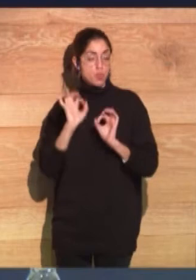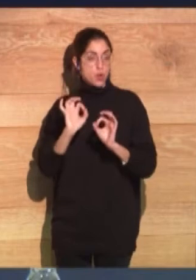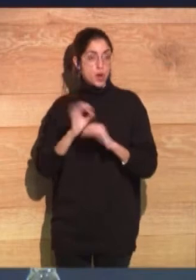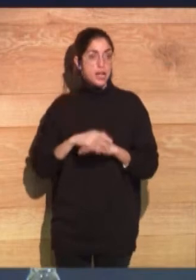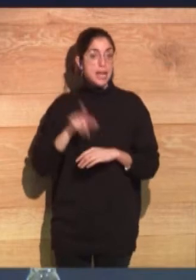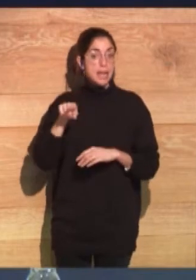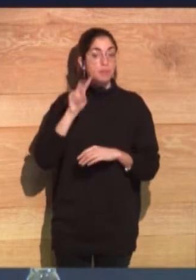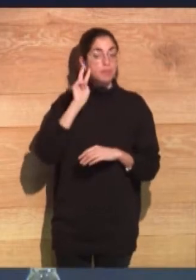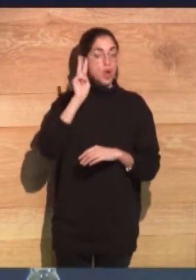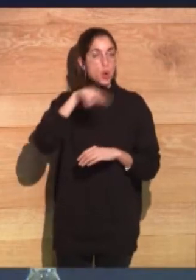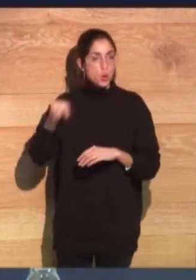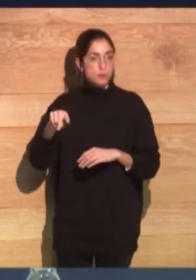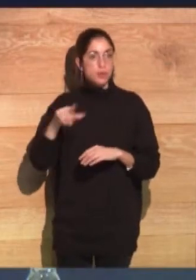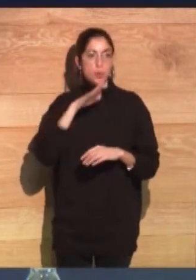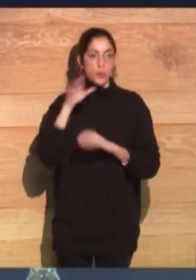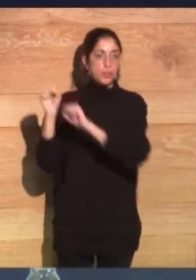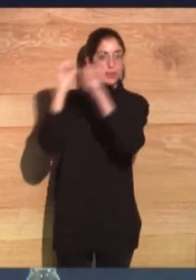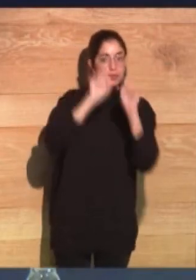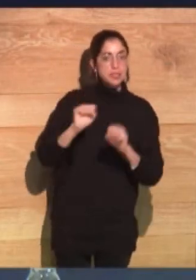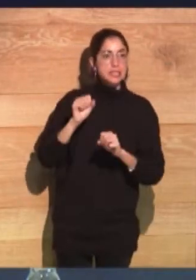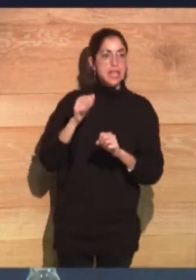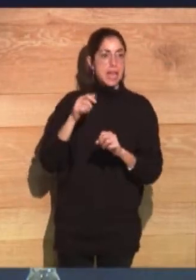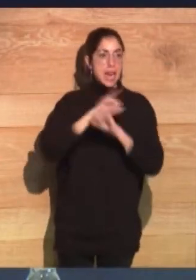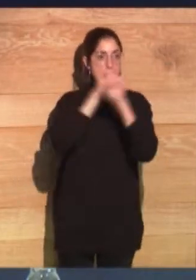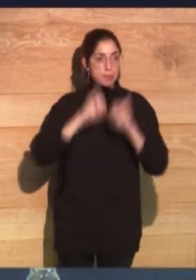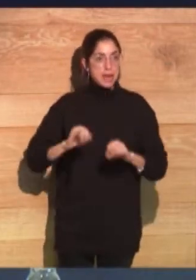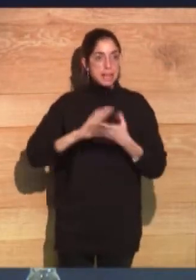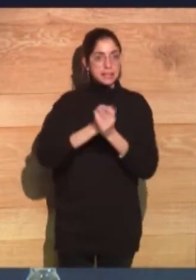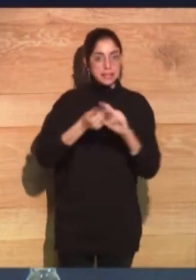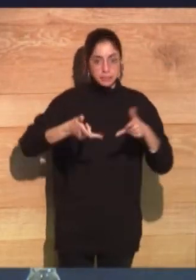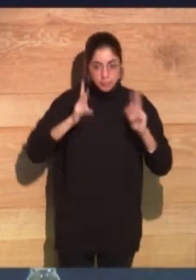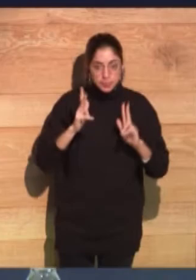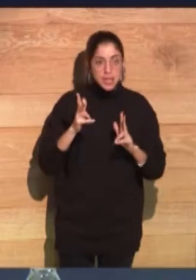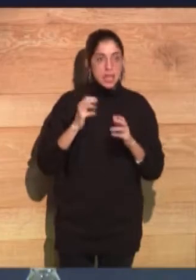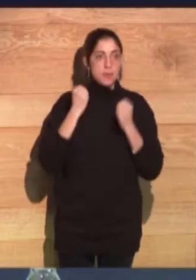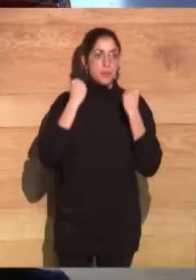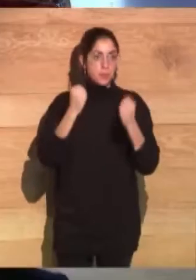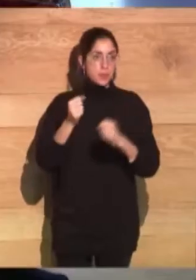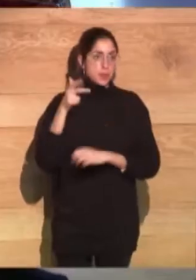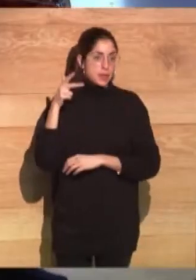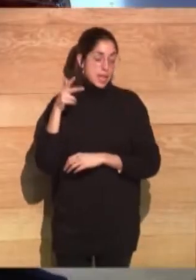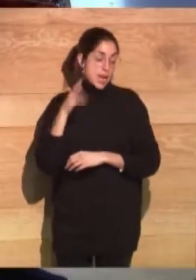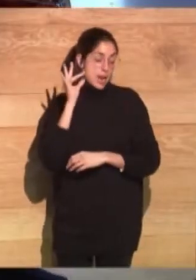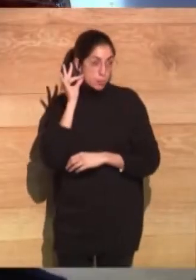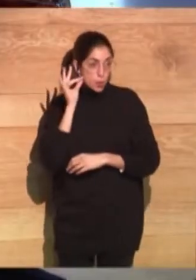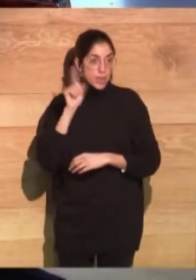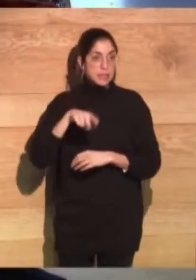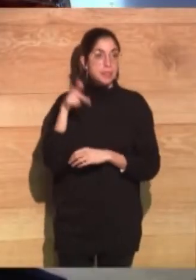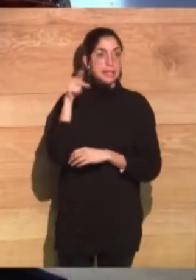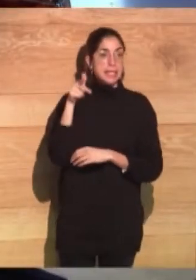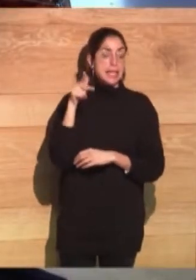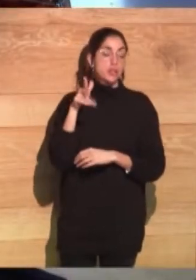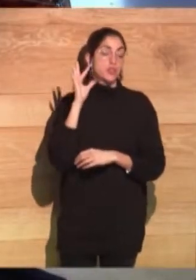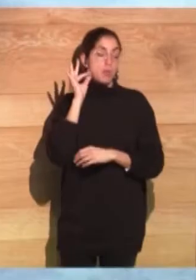reconocimientos por toda su defensa de la paz, la democracia, el empoderamiento de la mujer y la lucha por la defensa de los derechos de las